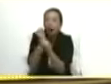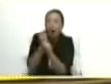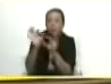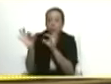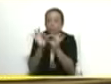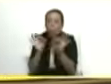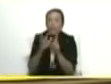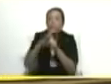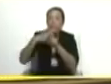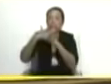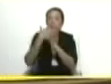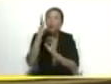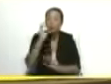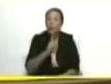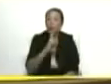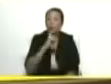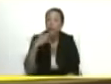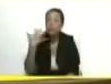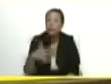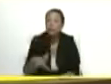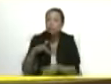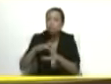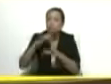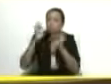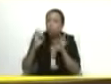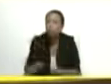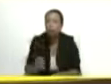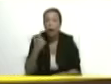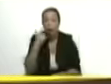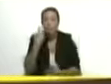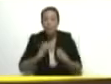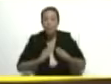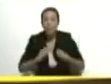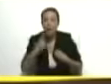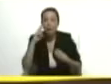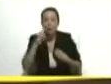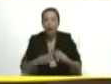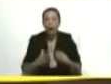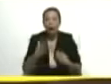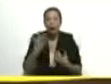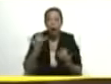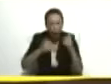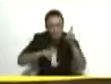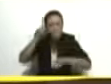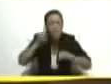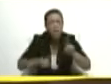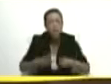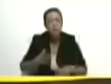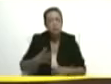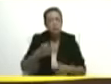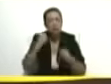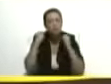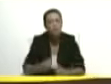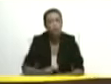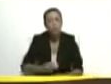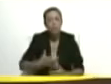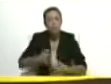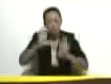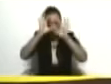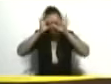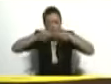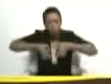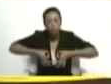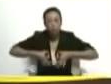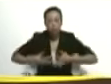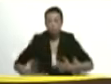por esa circunstancia. A veces hay que vivir cosas en la vida duras para uno poder